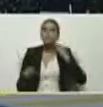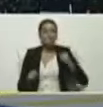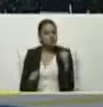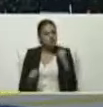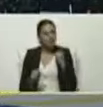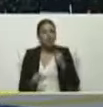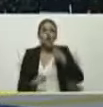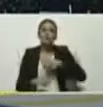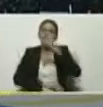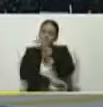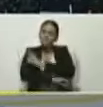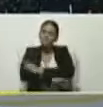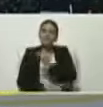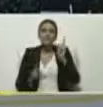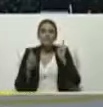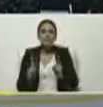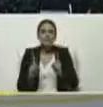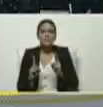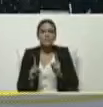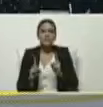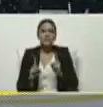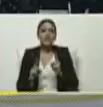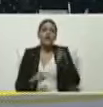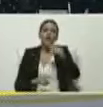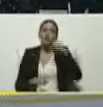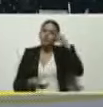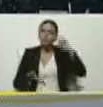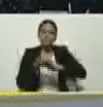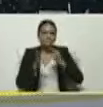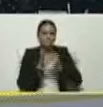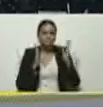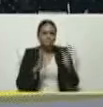Máxima disciplina, máxima organización.